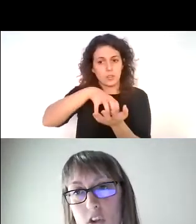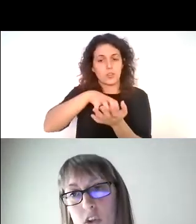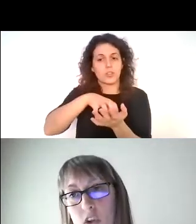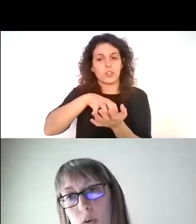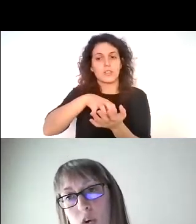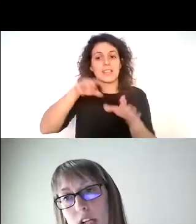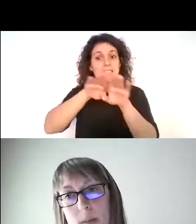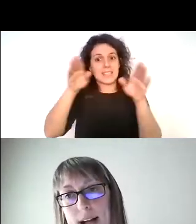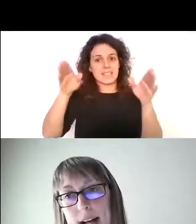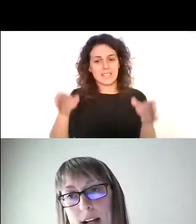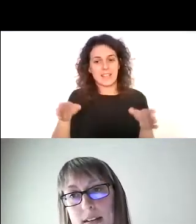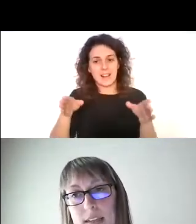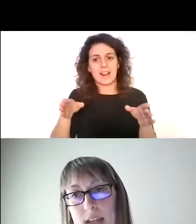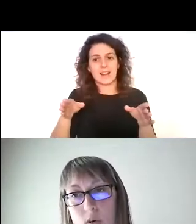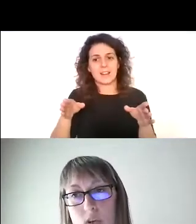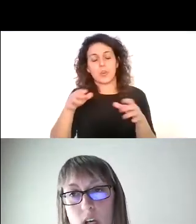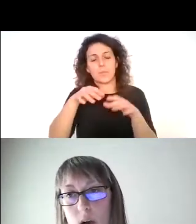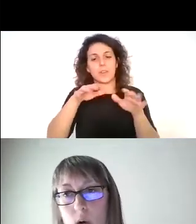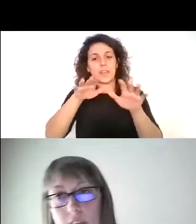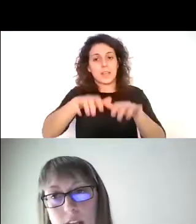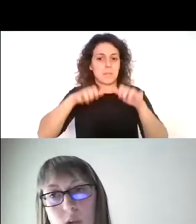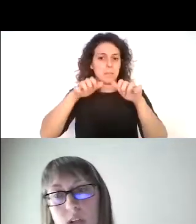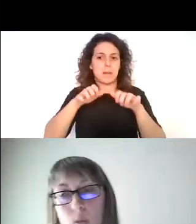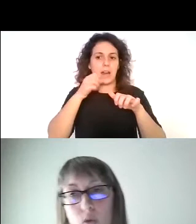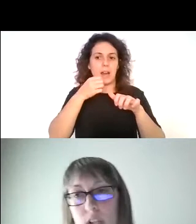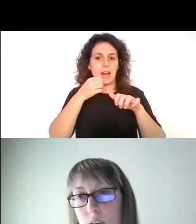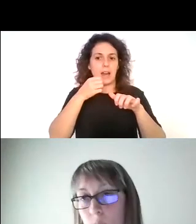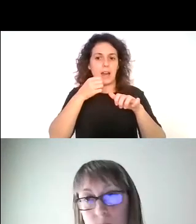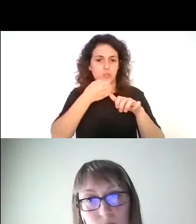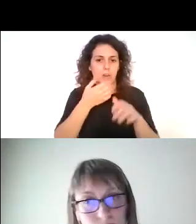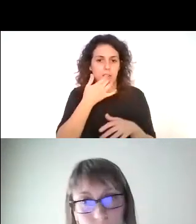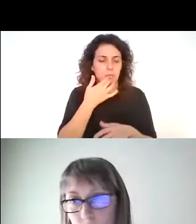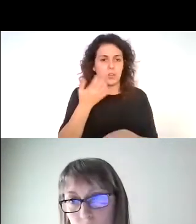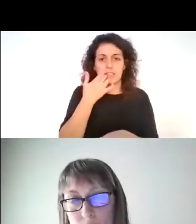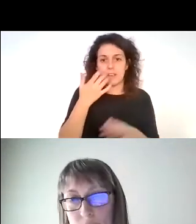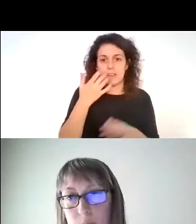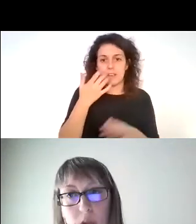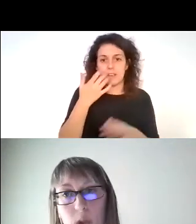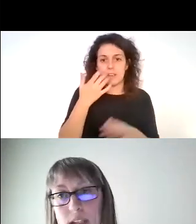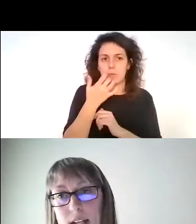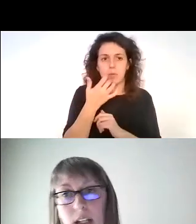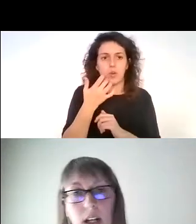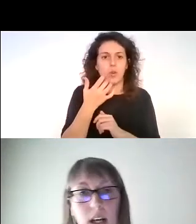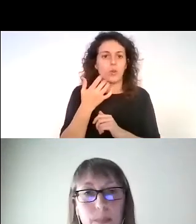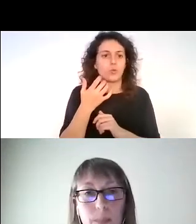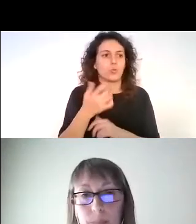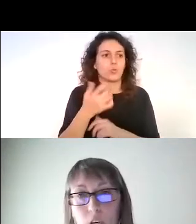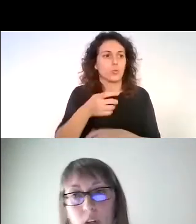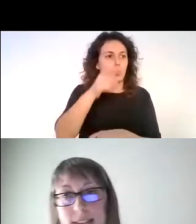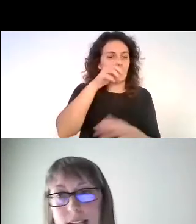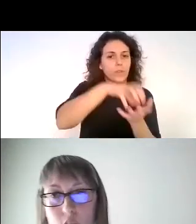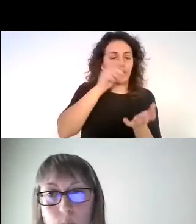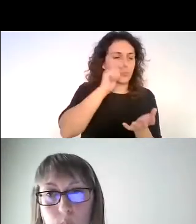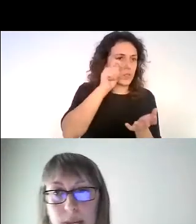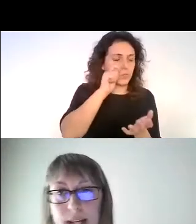que si nosotros como Consejo Comarcal decimos a una oficina de turismo, un museo o a una recepción de un hotel, mejor